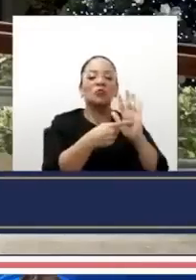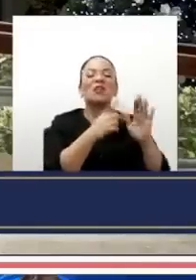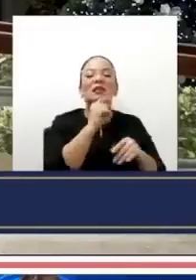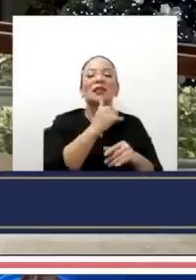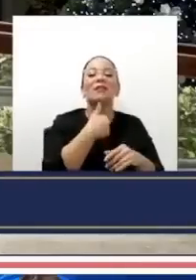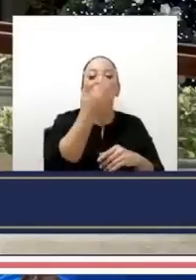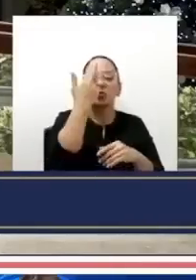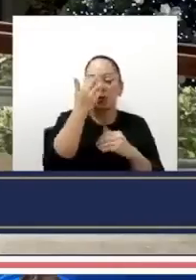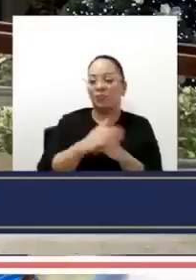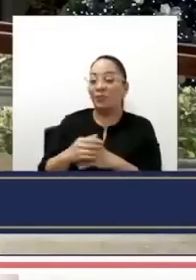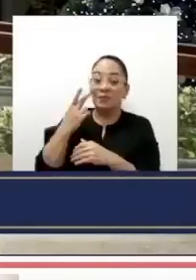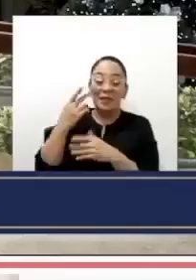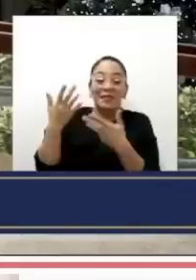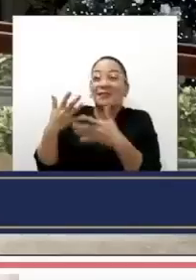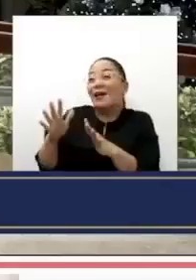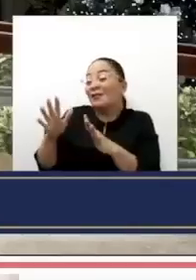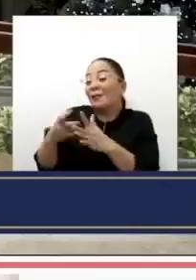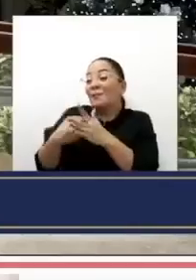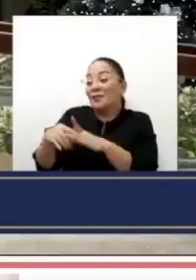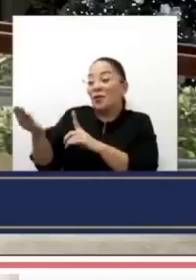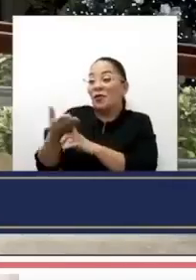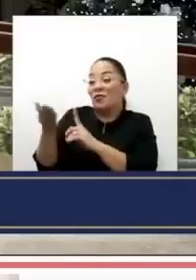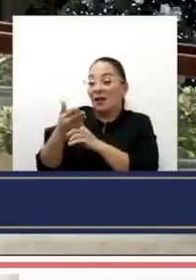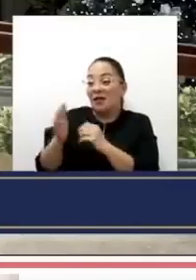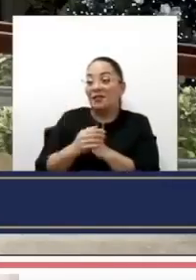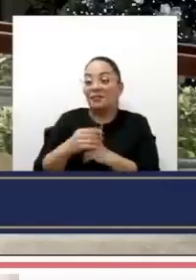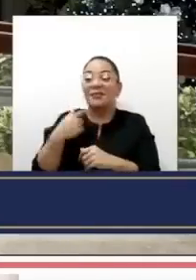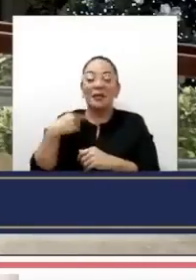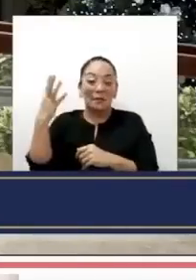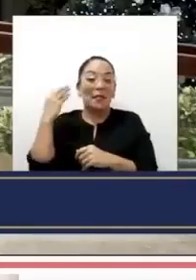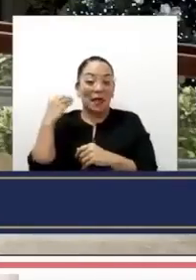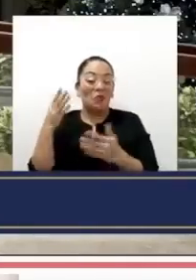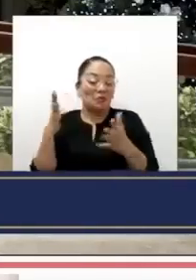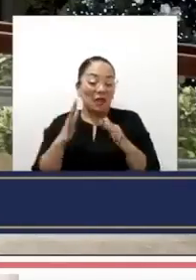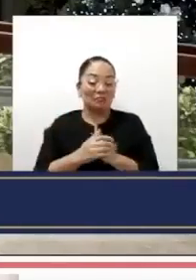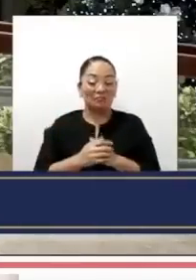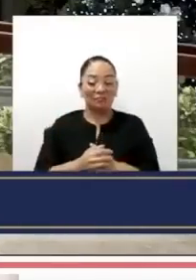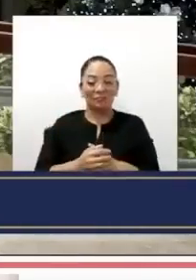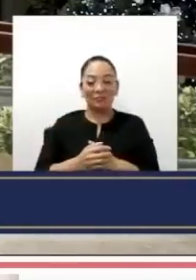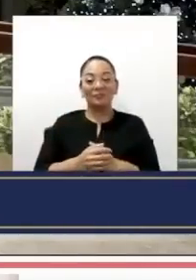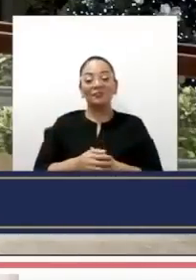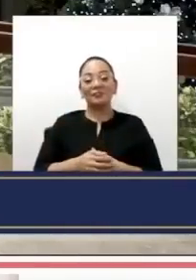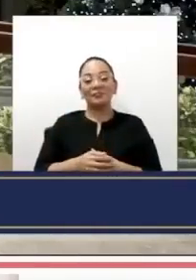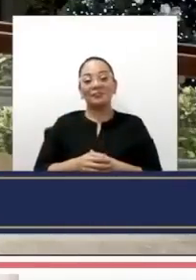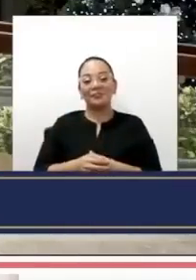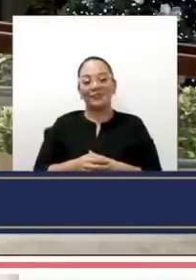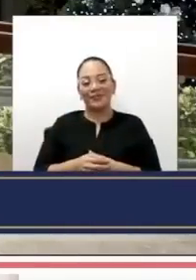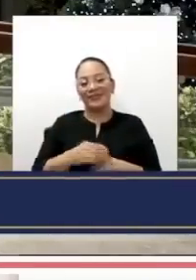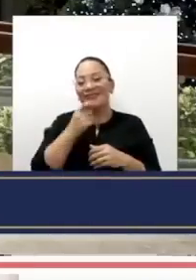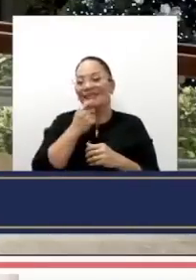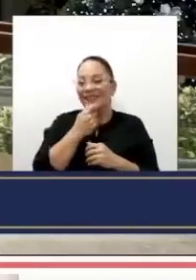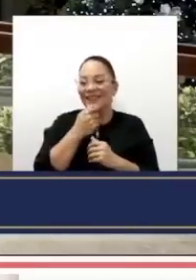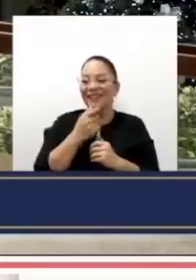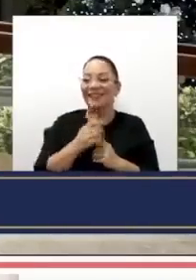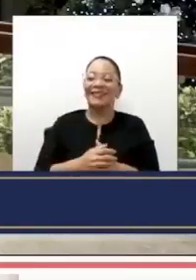No, es que ya le empezaron a arriar, ya me empezaron a decir. Y además de que...